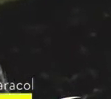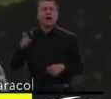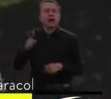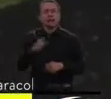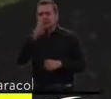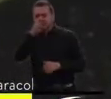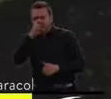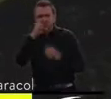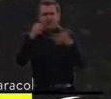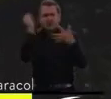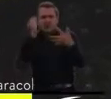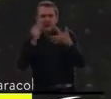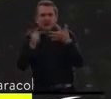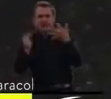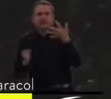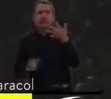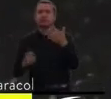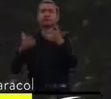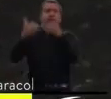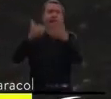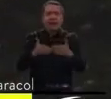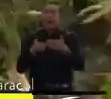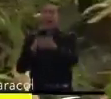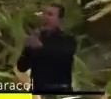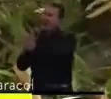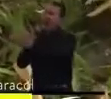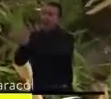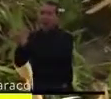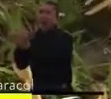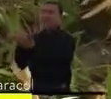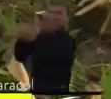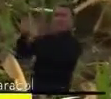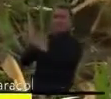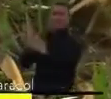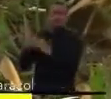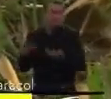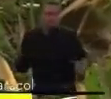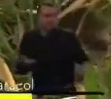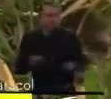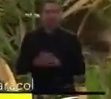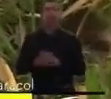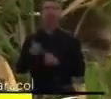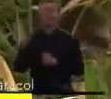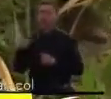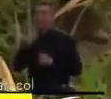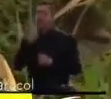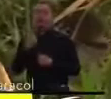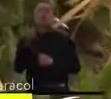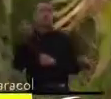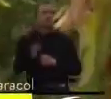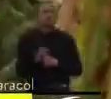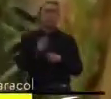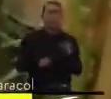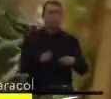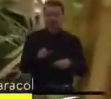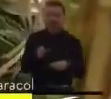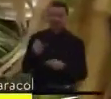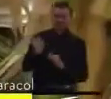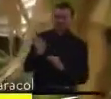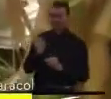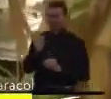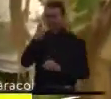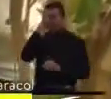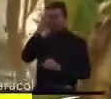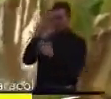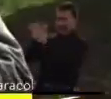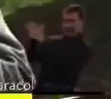muchas barreras y pues no les llegan a nuestros agricultores. También comenta que muchos no quieren acceder a los créditos porque no tienen garantías de poder